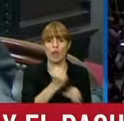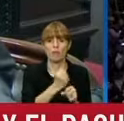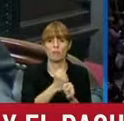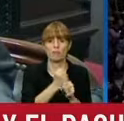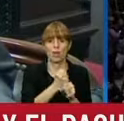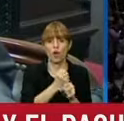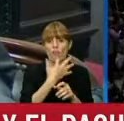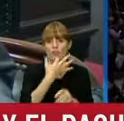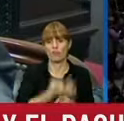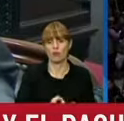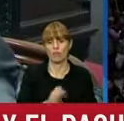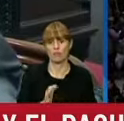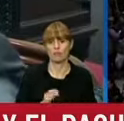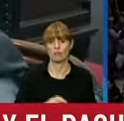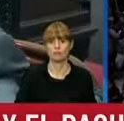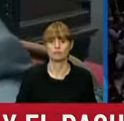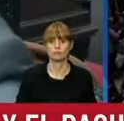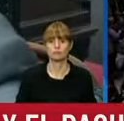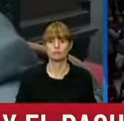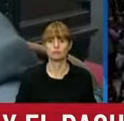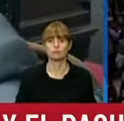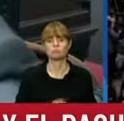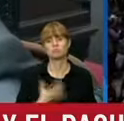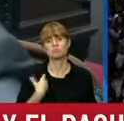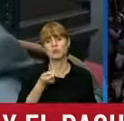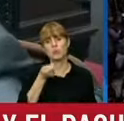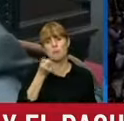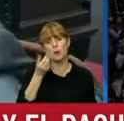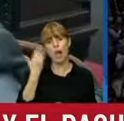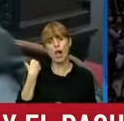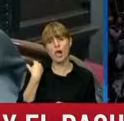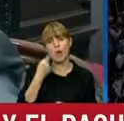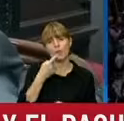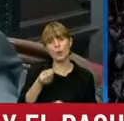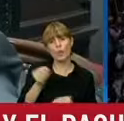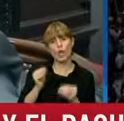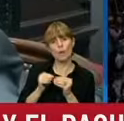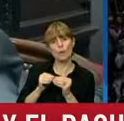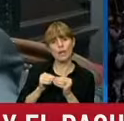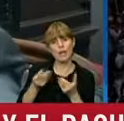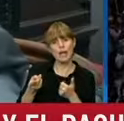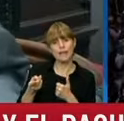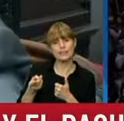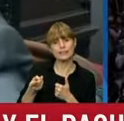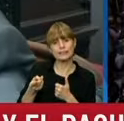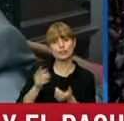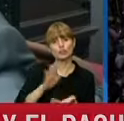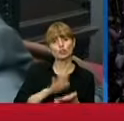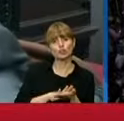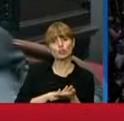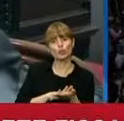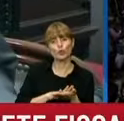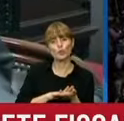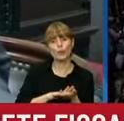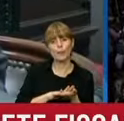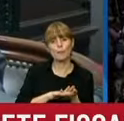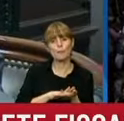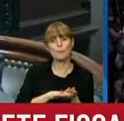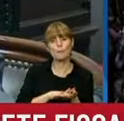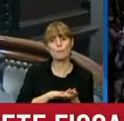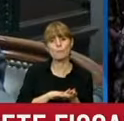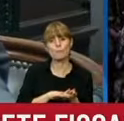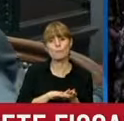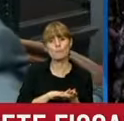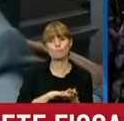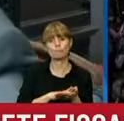capacidad supuestamente era para 7.000. Si vos decías eso, no podías ampliar el número de la gente que había ido. Pues claro. Se cuenta la parte